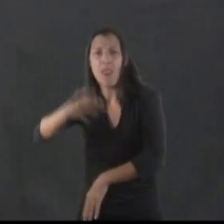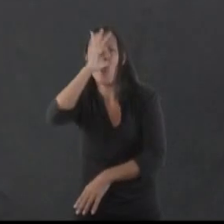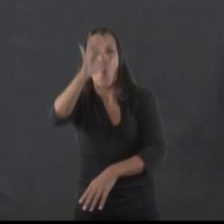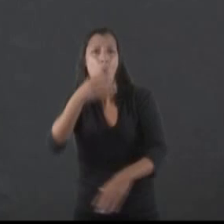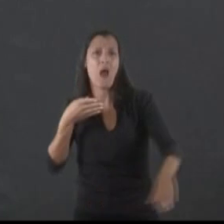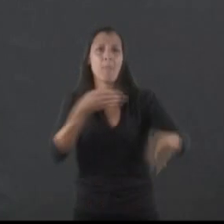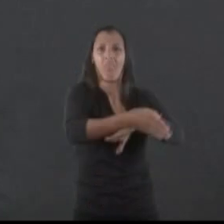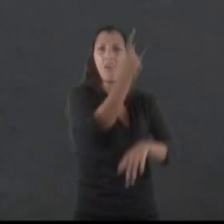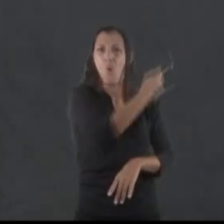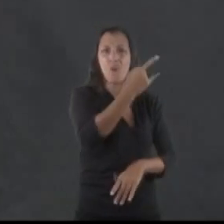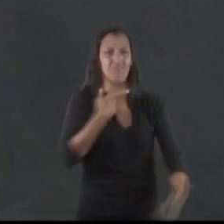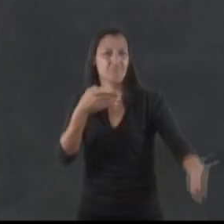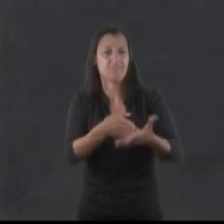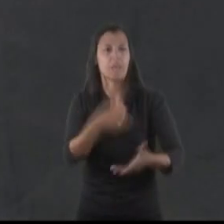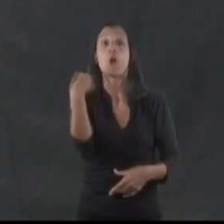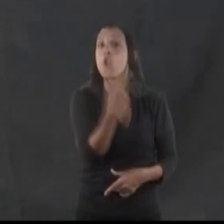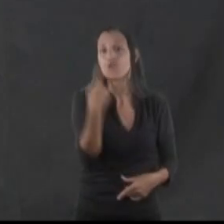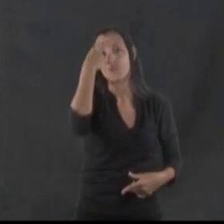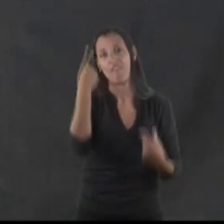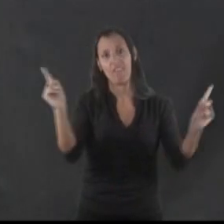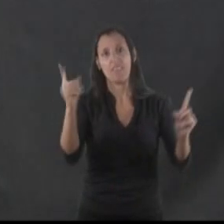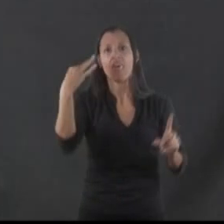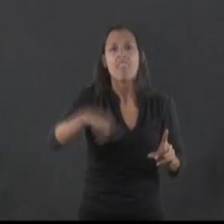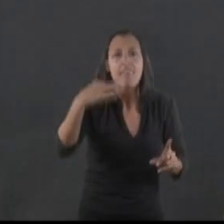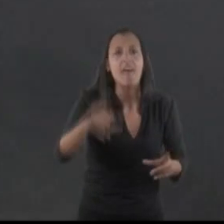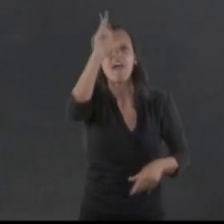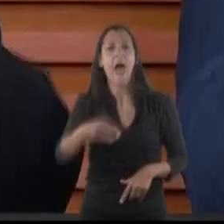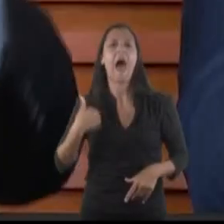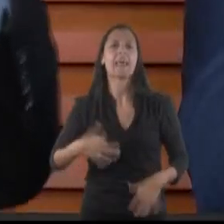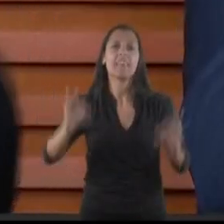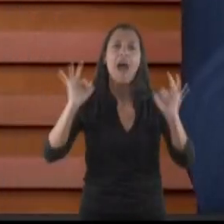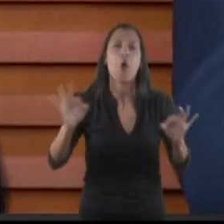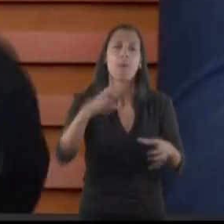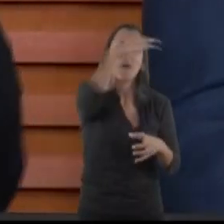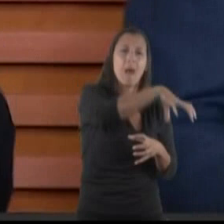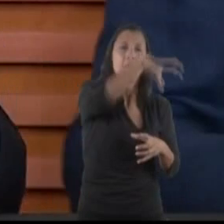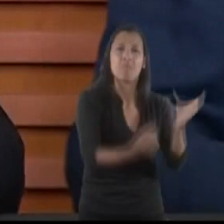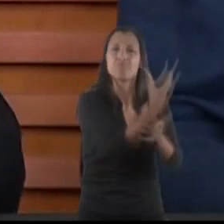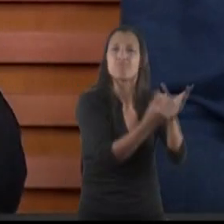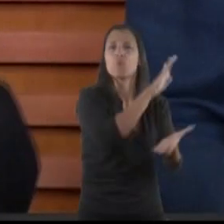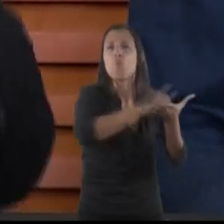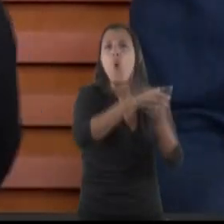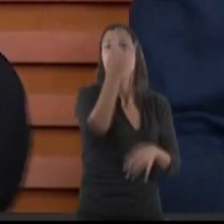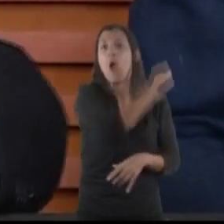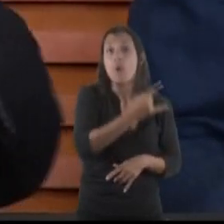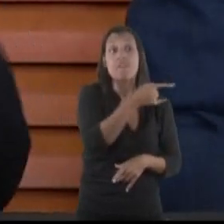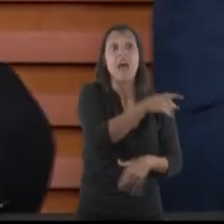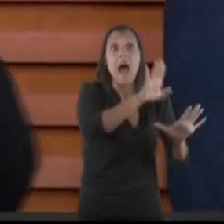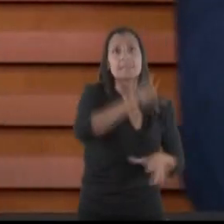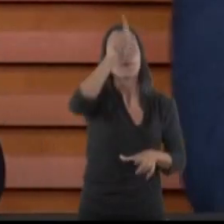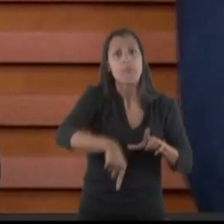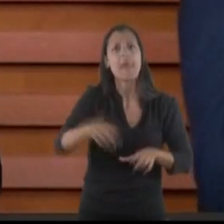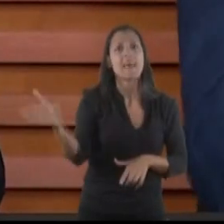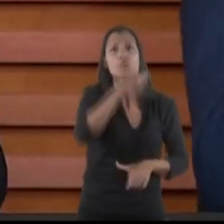que tenemos que sembrar universidades en todos los rincones de la patria para acercar las universidades a los alumnos que